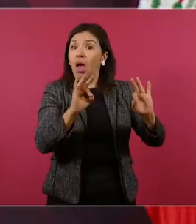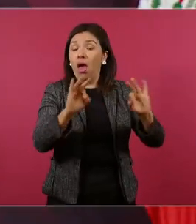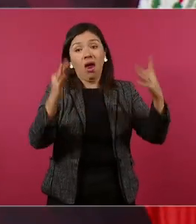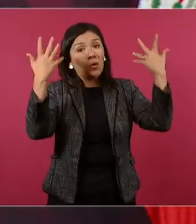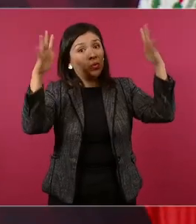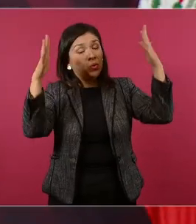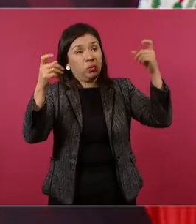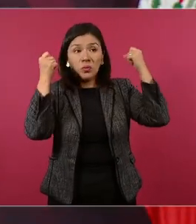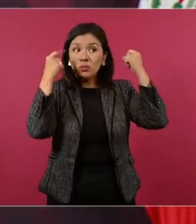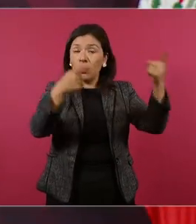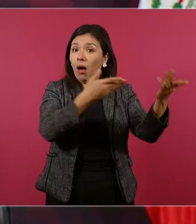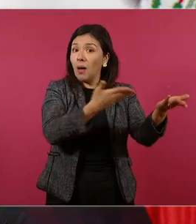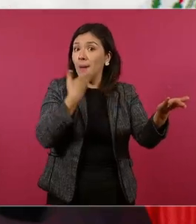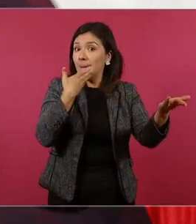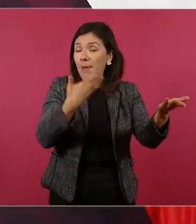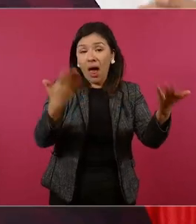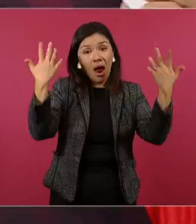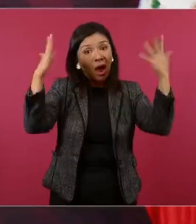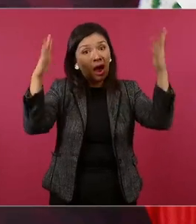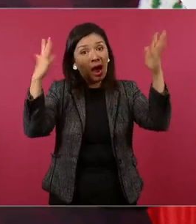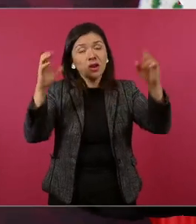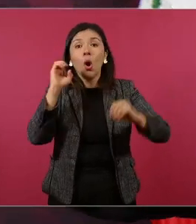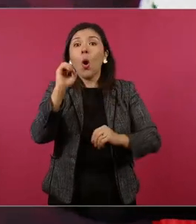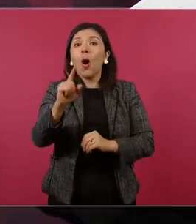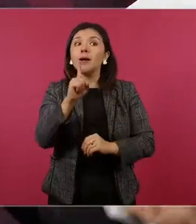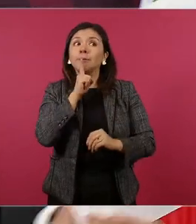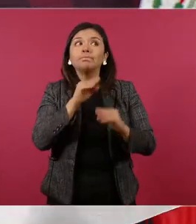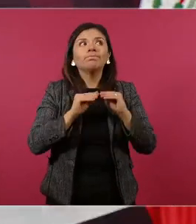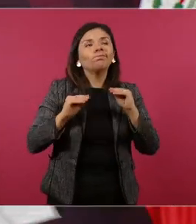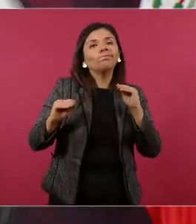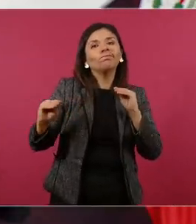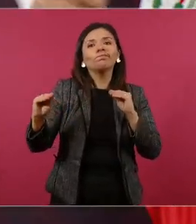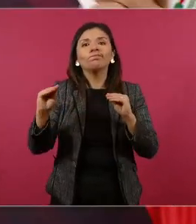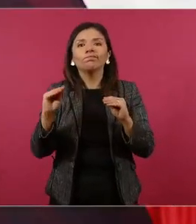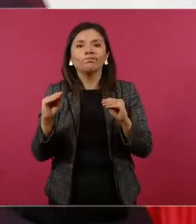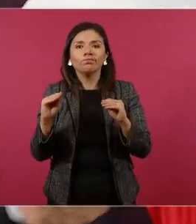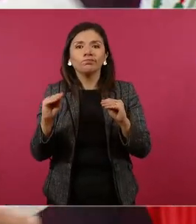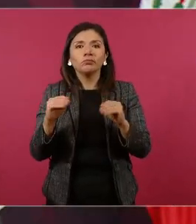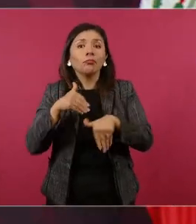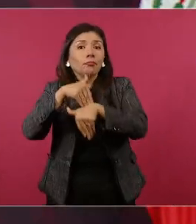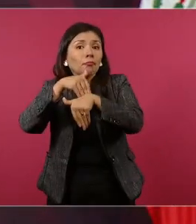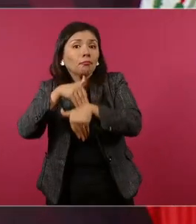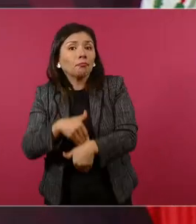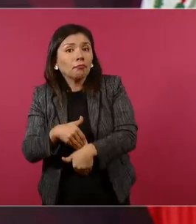aplaudidores que aplaudían o callaban como